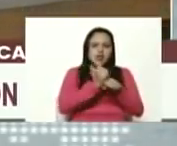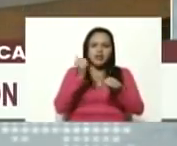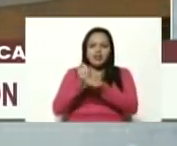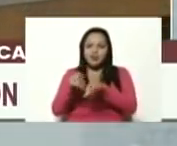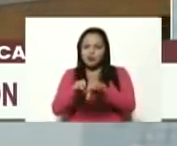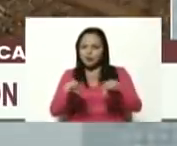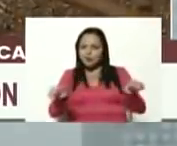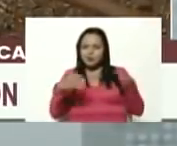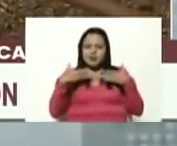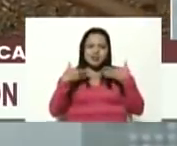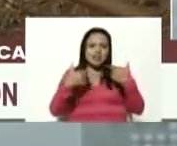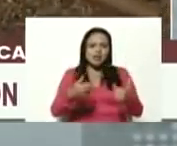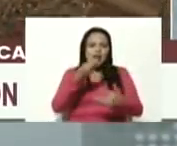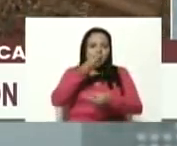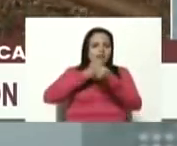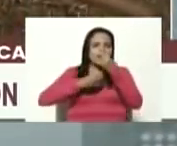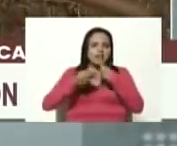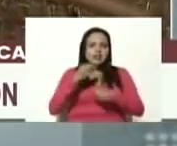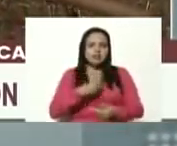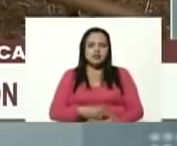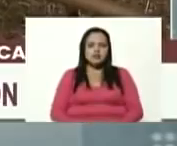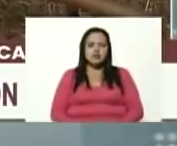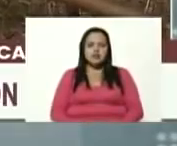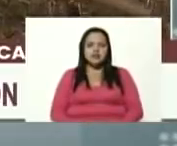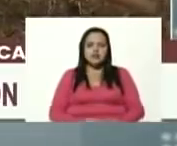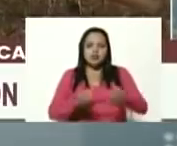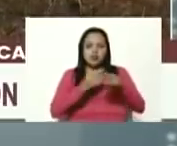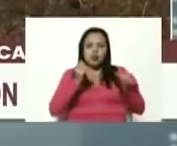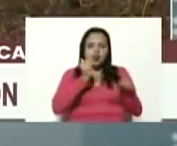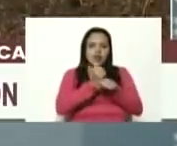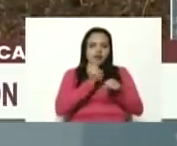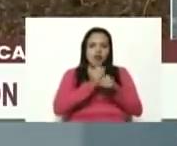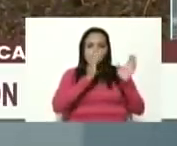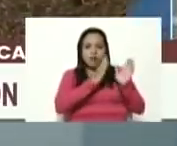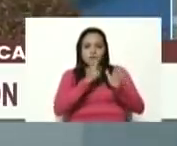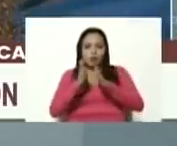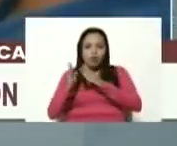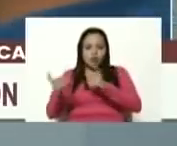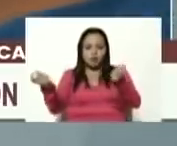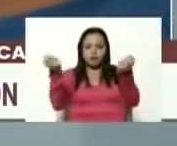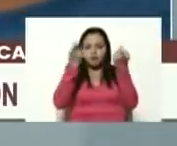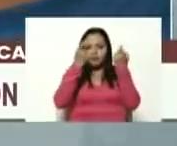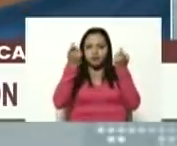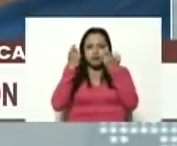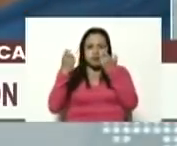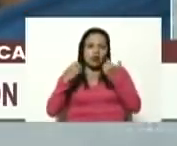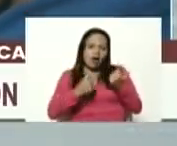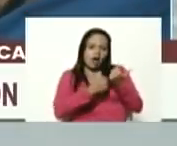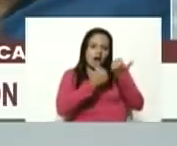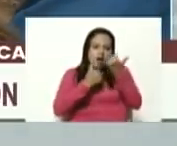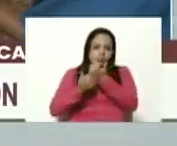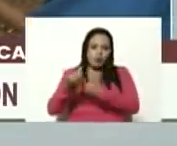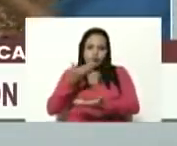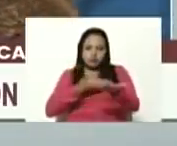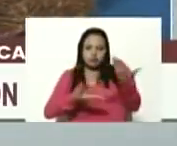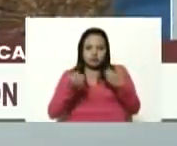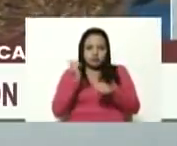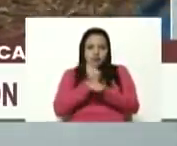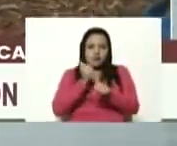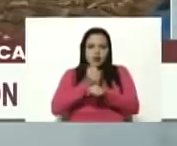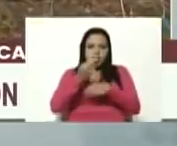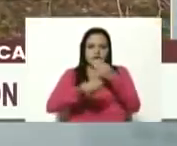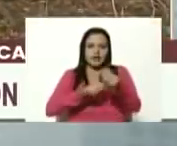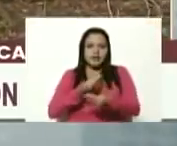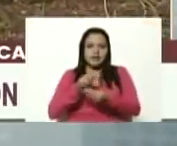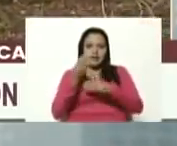de salud, alimentaria, toda la labor organizativa, formativa, solidaria, productiva que tiene